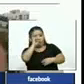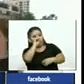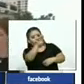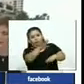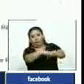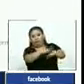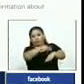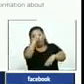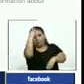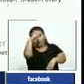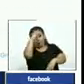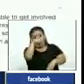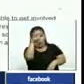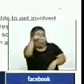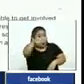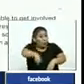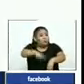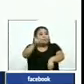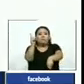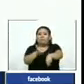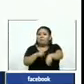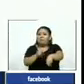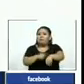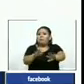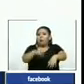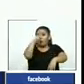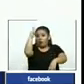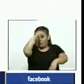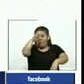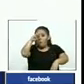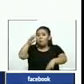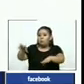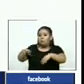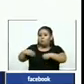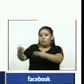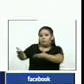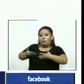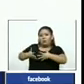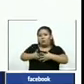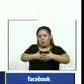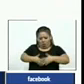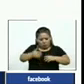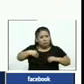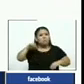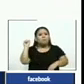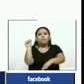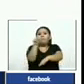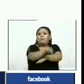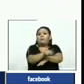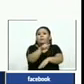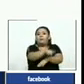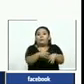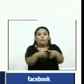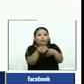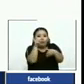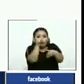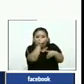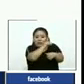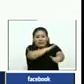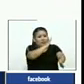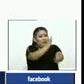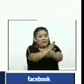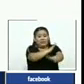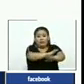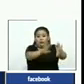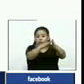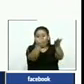México. Este es el momento para que México, con la ayuda de Estados Unidos, declare la guerra a los carteles de la droga y los elimine de la faz de